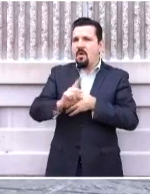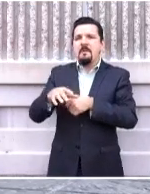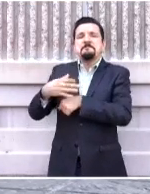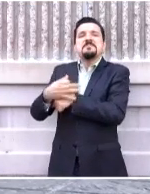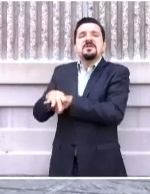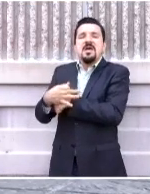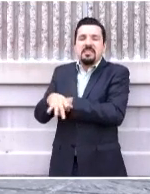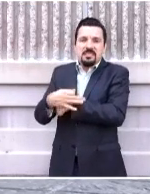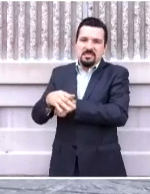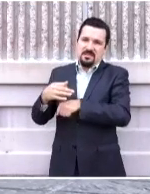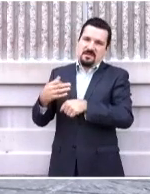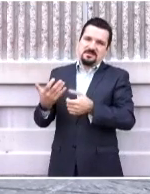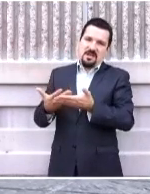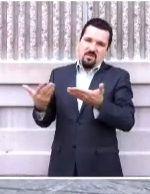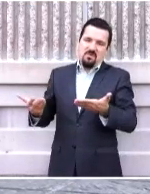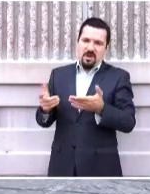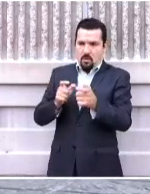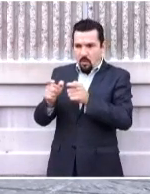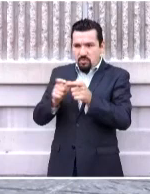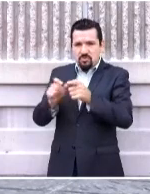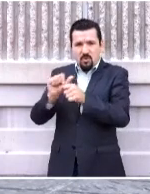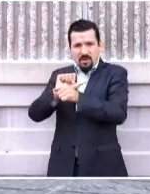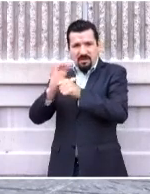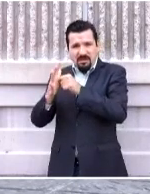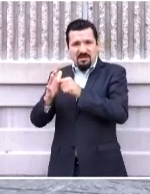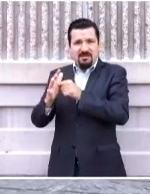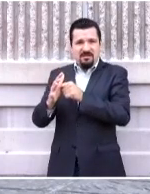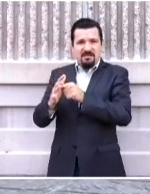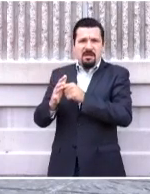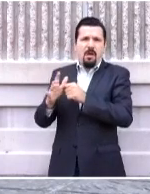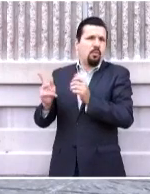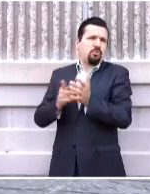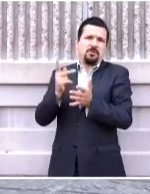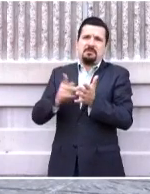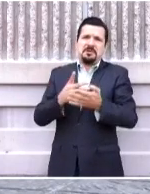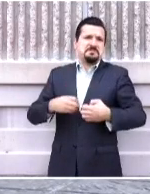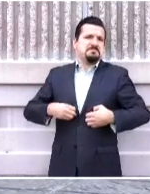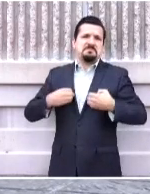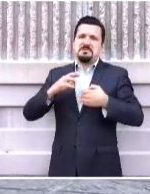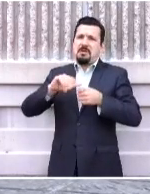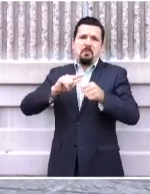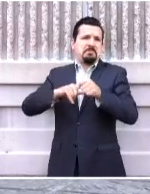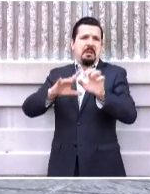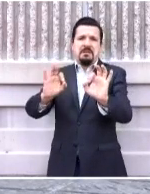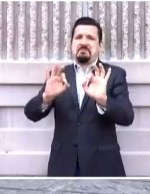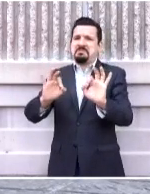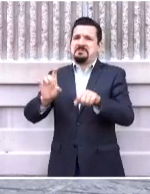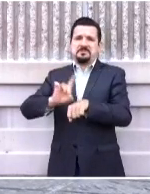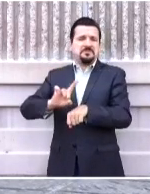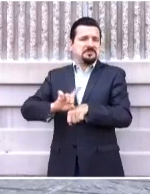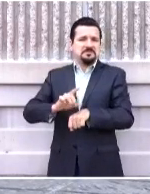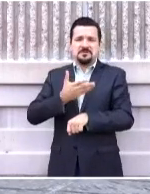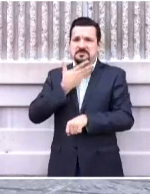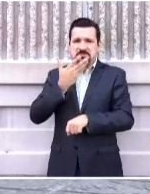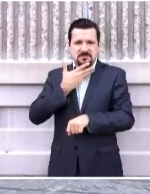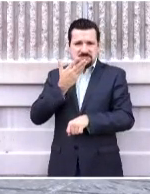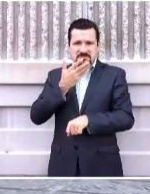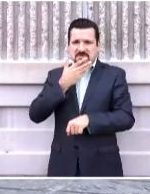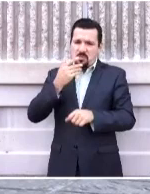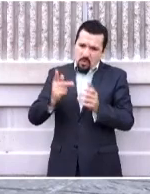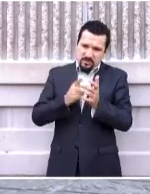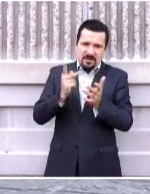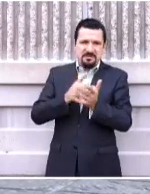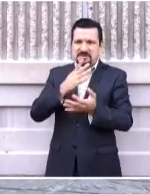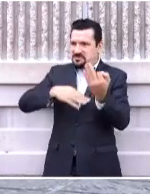En cuanto vayamos controlando esto, vamos a volver a nuestra vida normal. Y entonces, como he dicho, todos